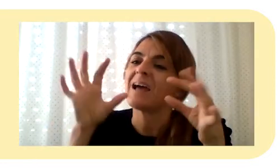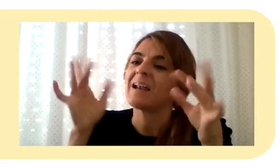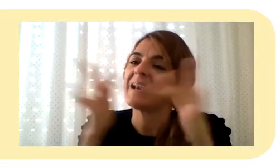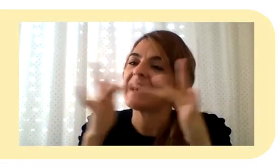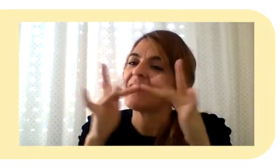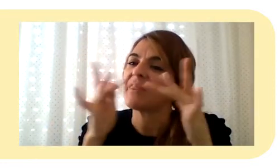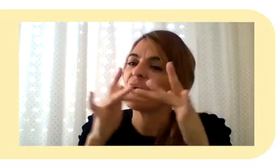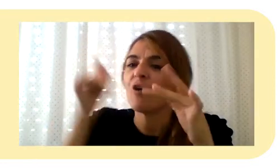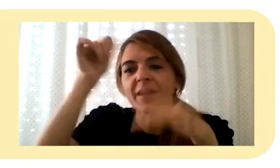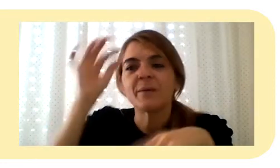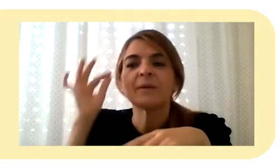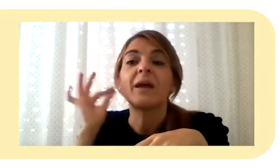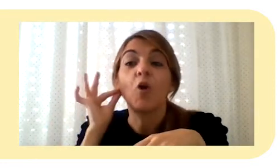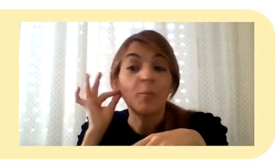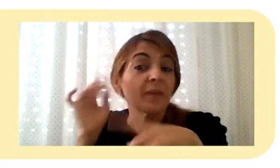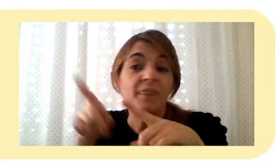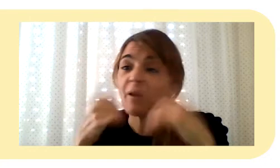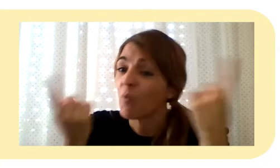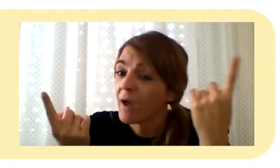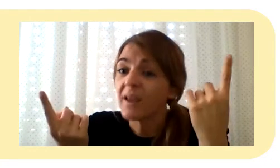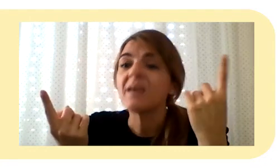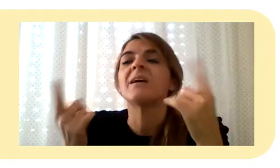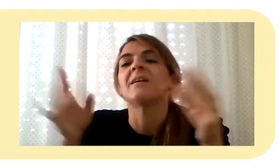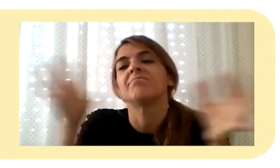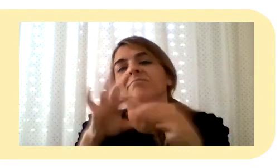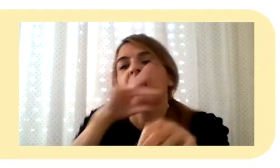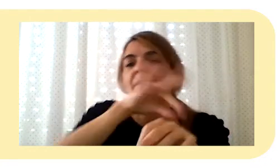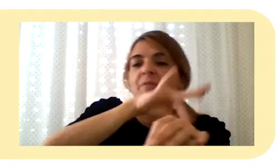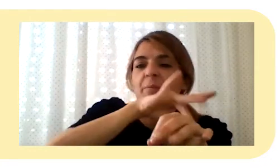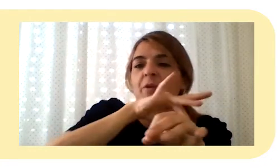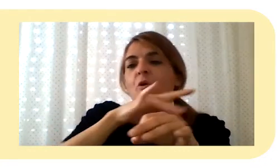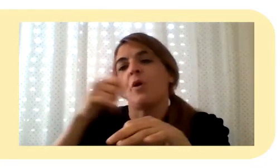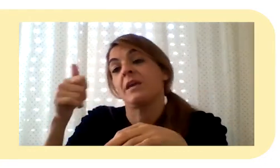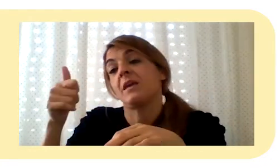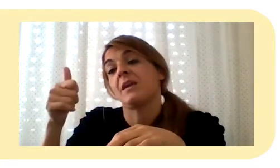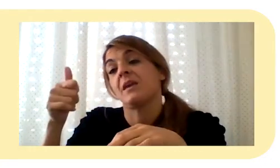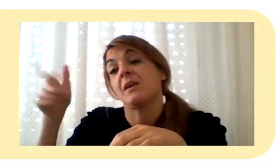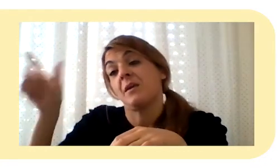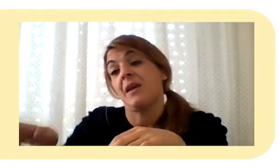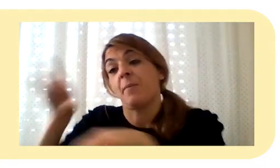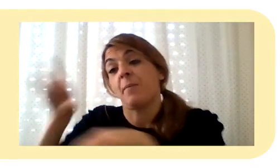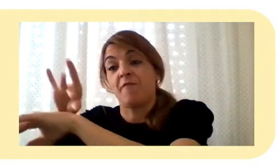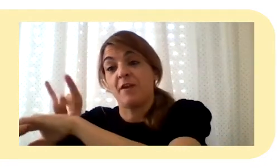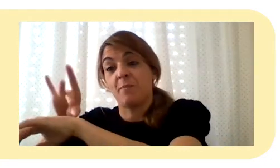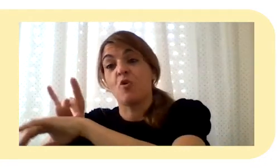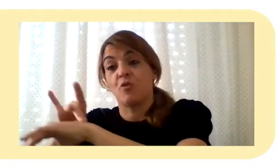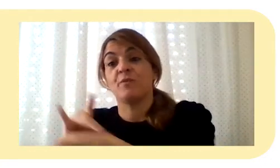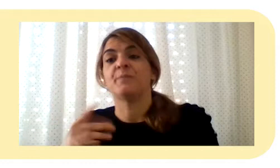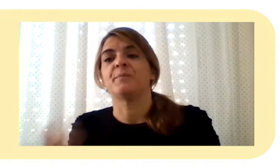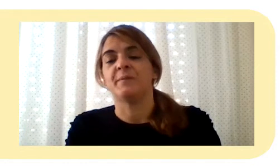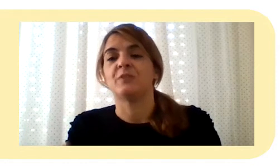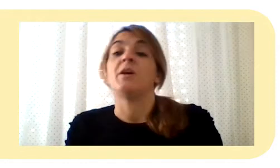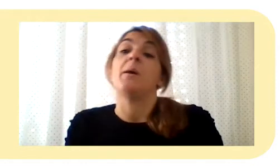psicólogo-psicóloga, enfermero-enfermera. Yo lo he puesto en términos de medicina, pero podemos extenderlo a cualquier relación entre los pacientes y los